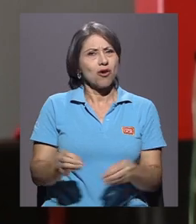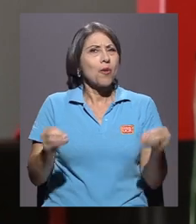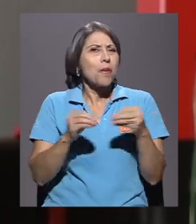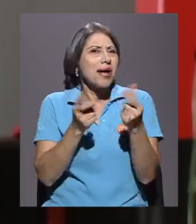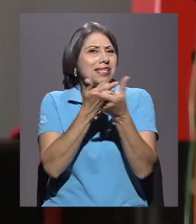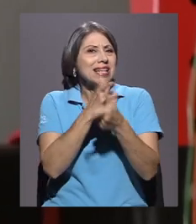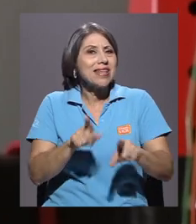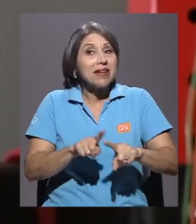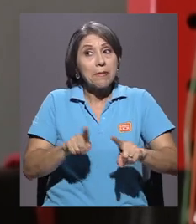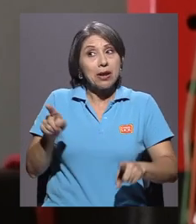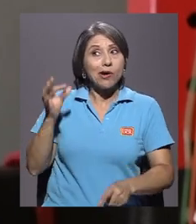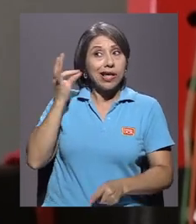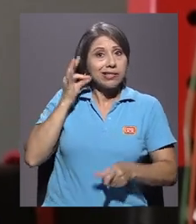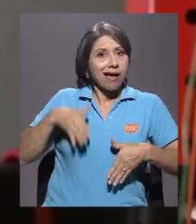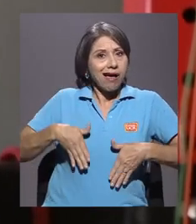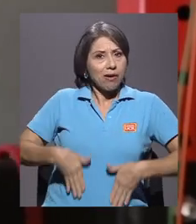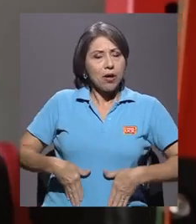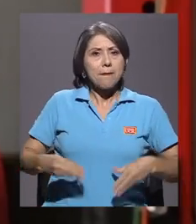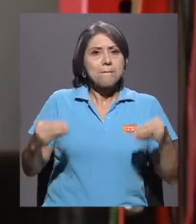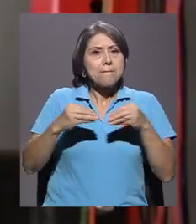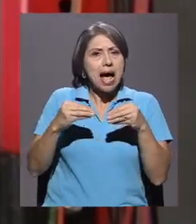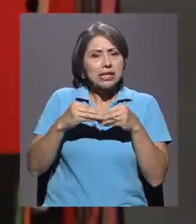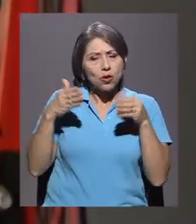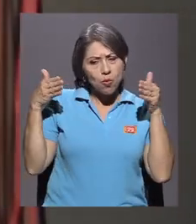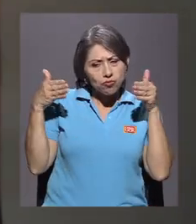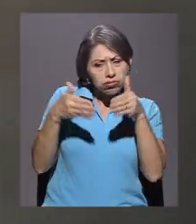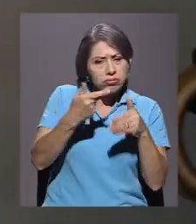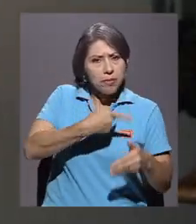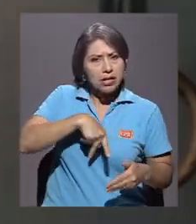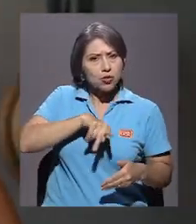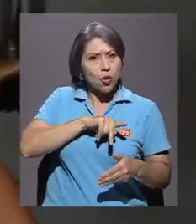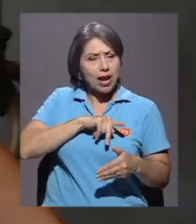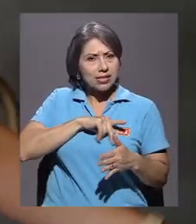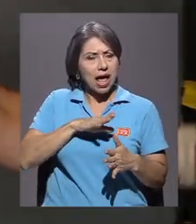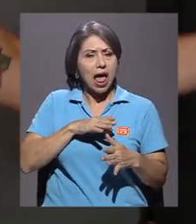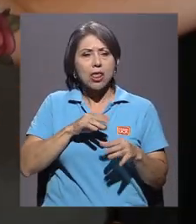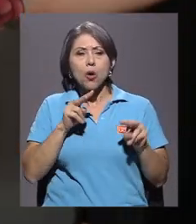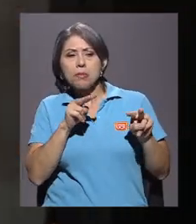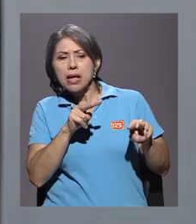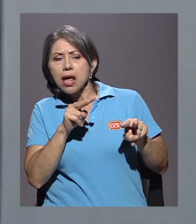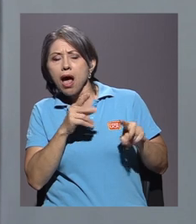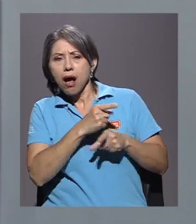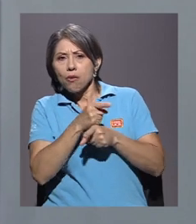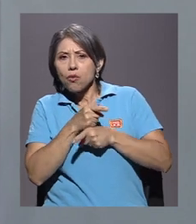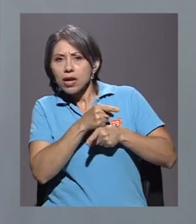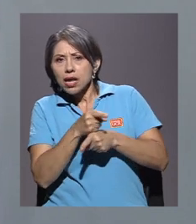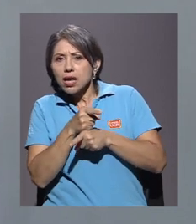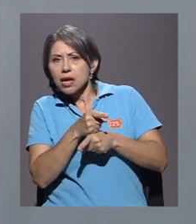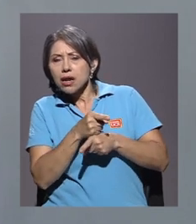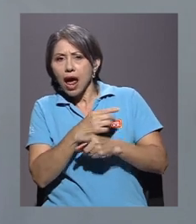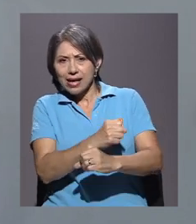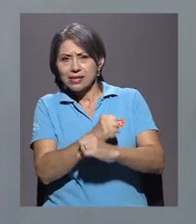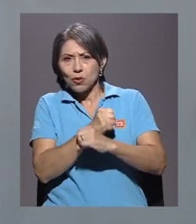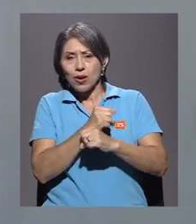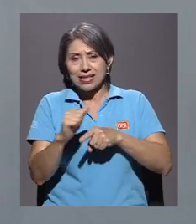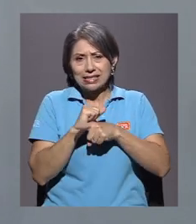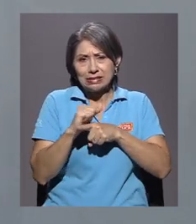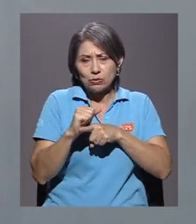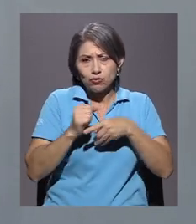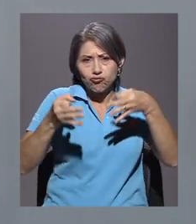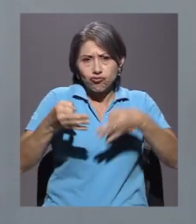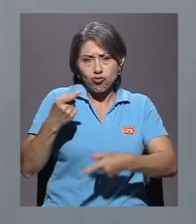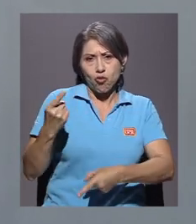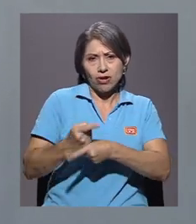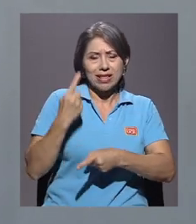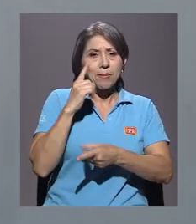más, tiende un poco más a personalizar ese tipo de seguimiento, corregir técnica, asegurarse de que el entrenamiento se está haciendo de